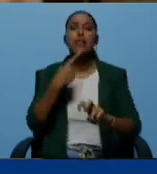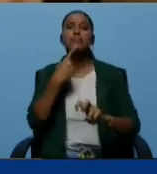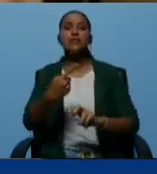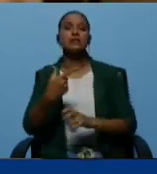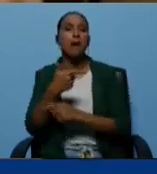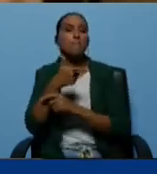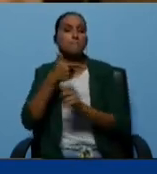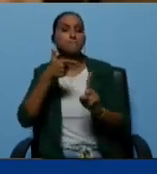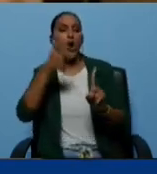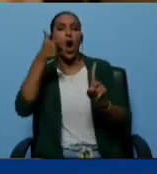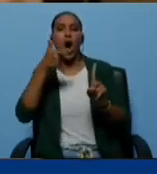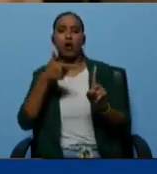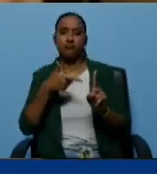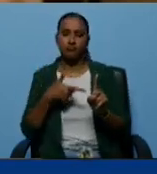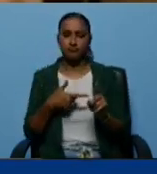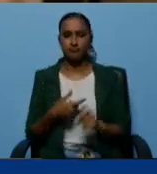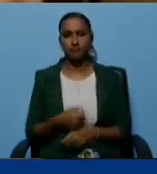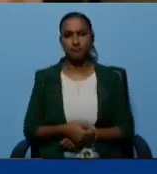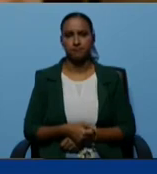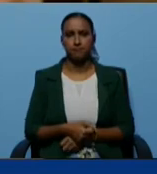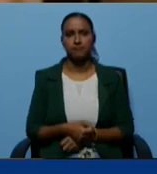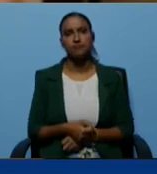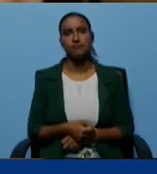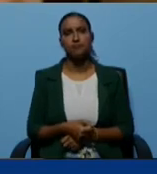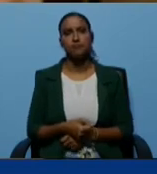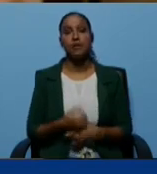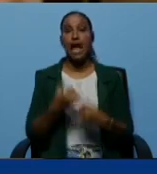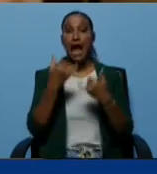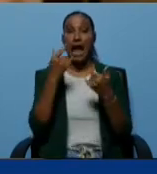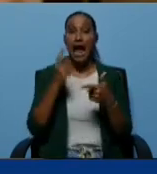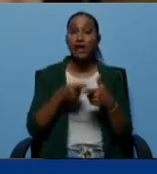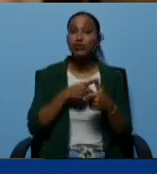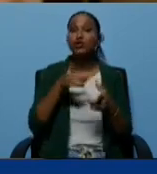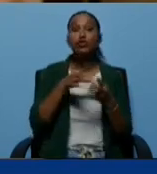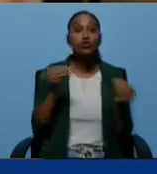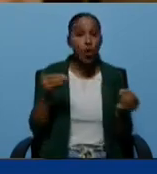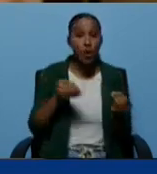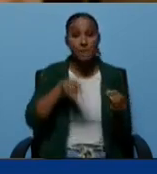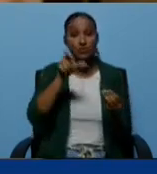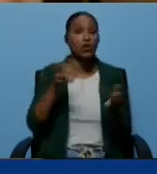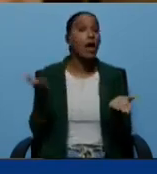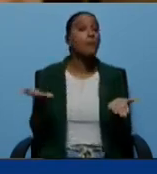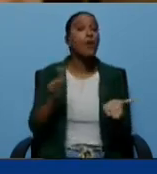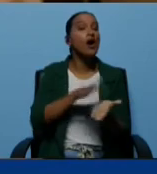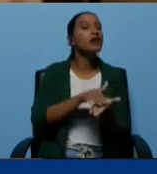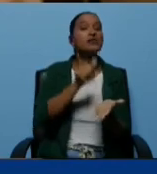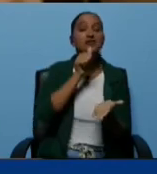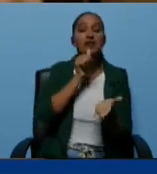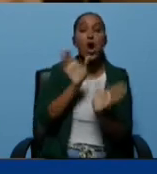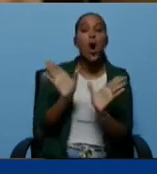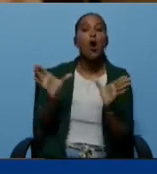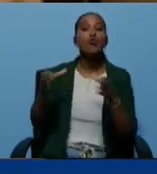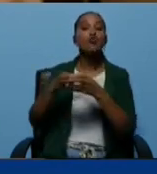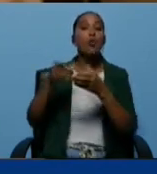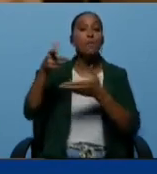taxativa, que hasta ahora todas estas muertes pueden ser atribuidas a los grupos